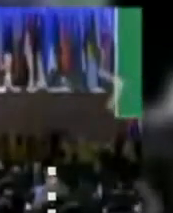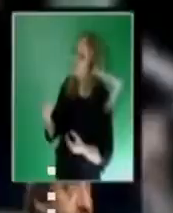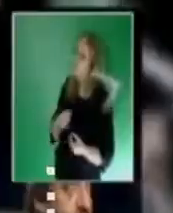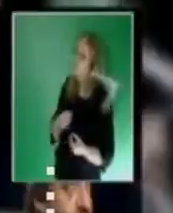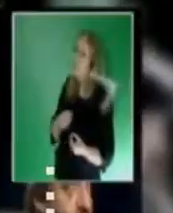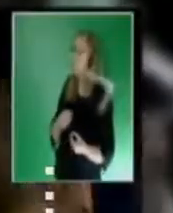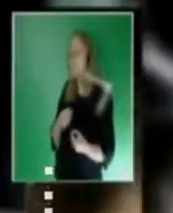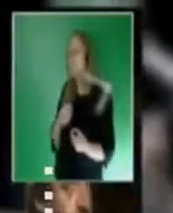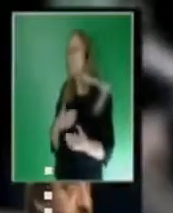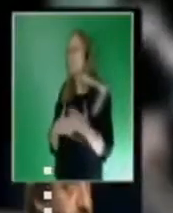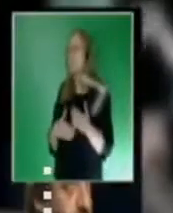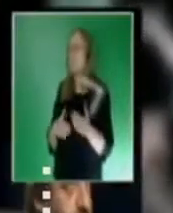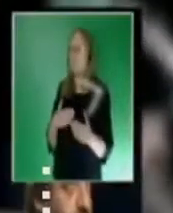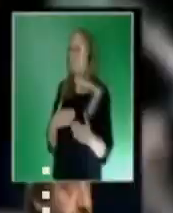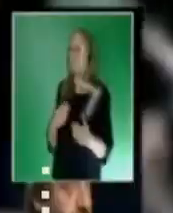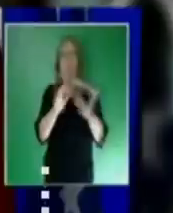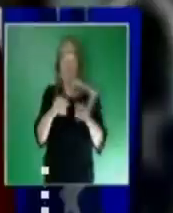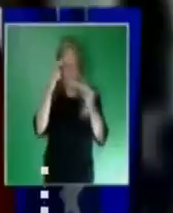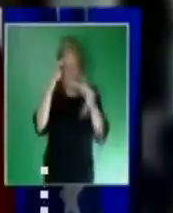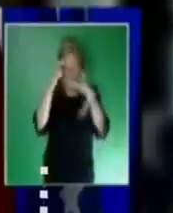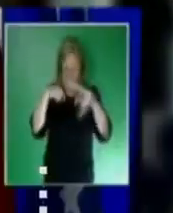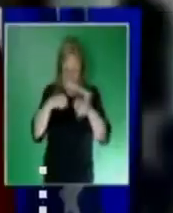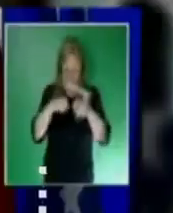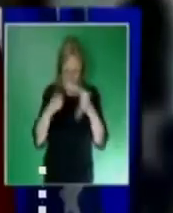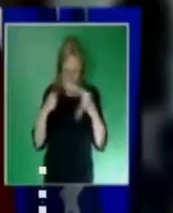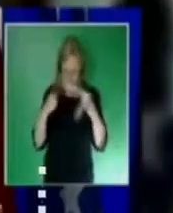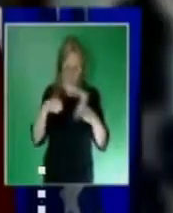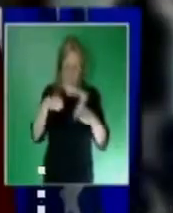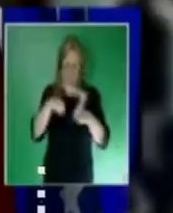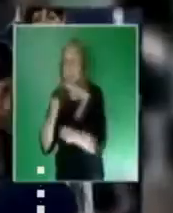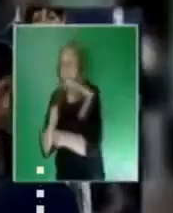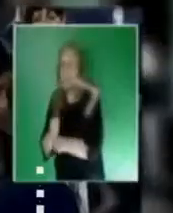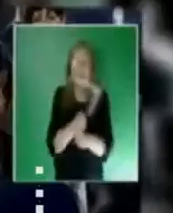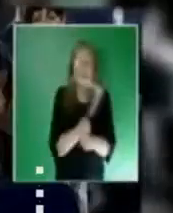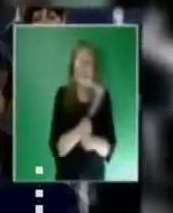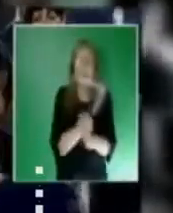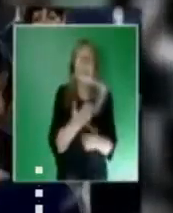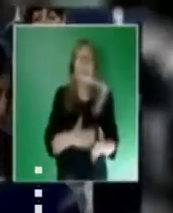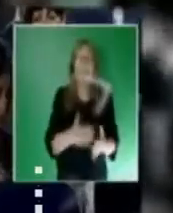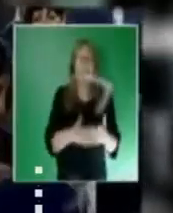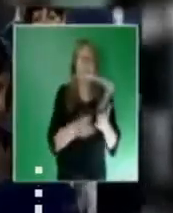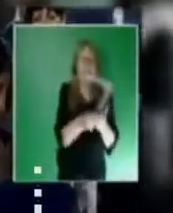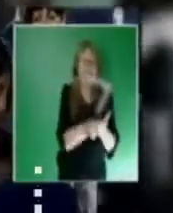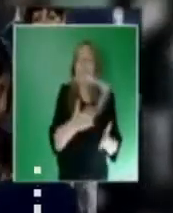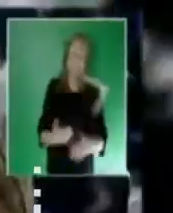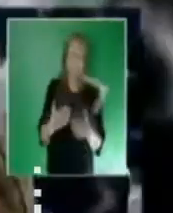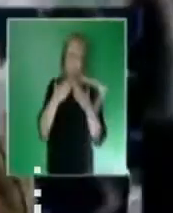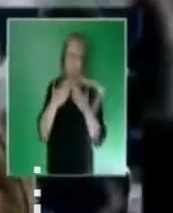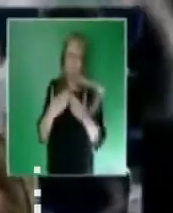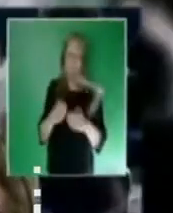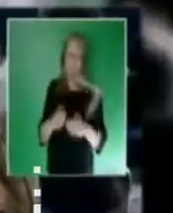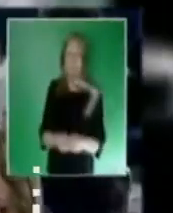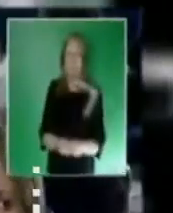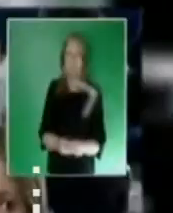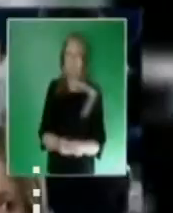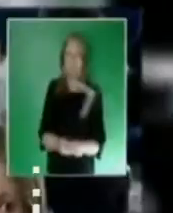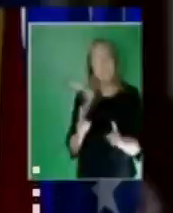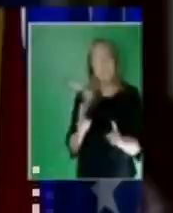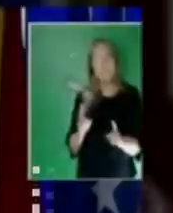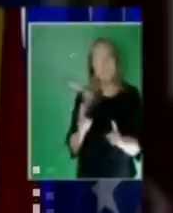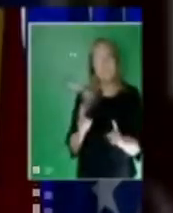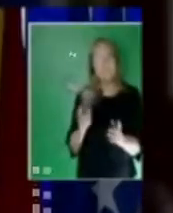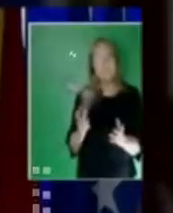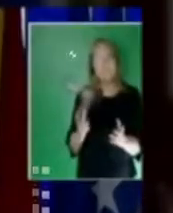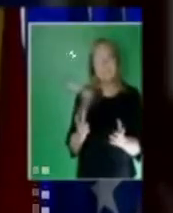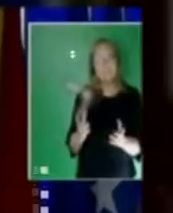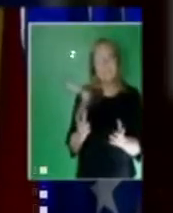Cumbre de Río del año 2012, donde en tan solo 8 minutos de presentación logra, a través de un lenguaje sencillo, que el mundo